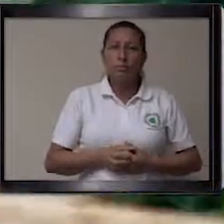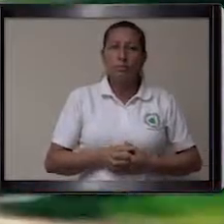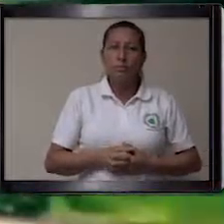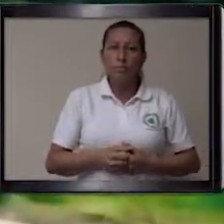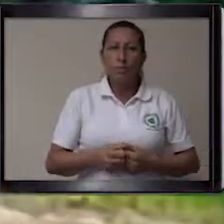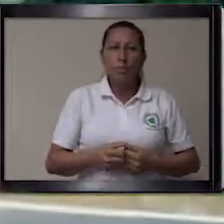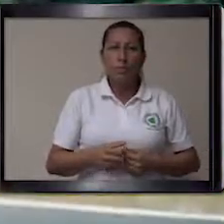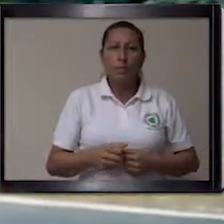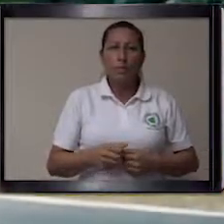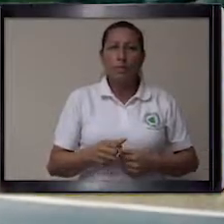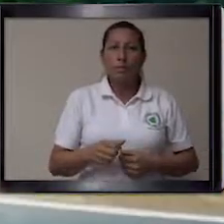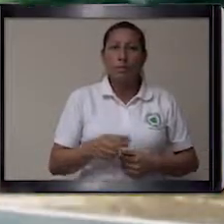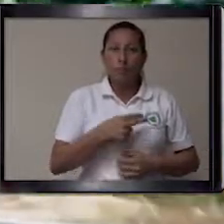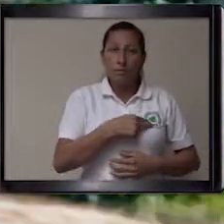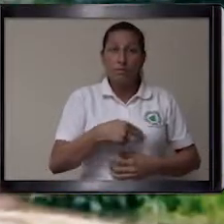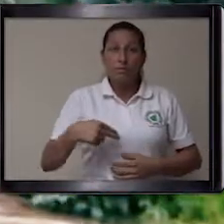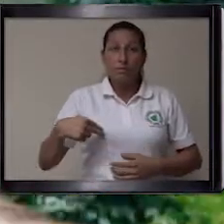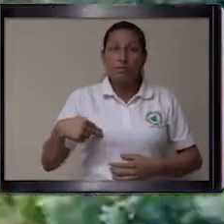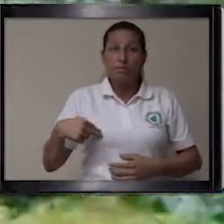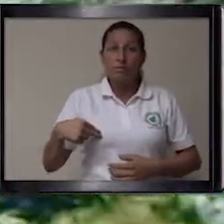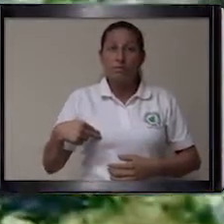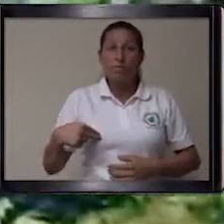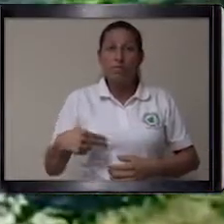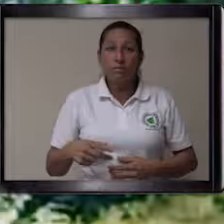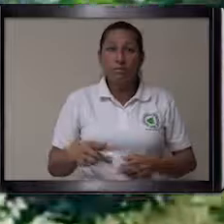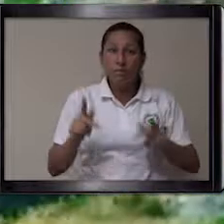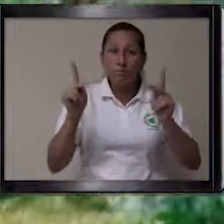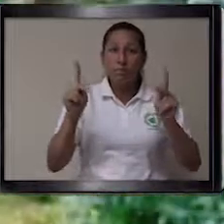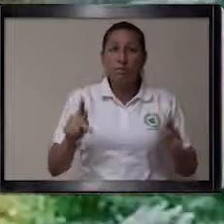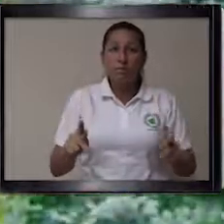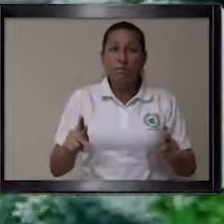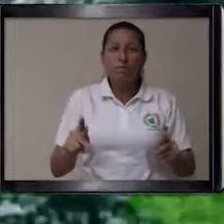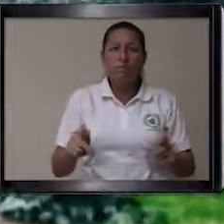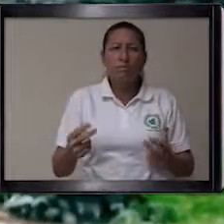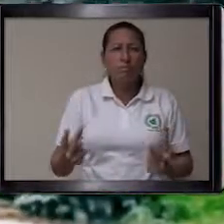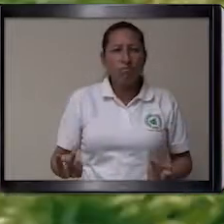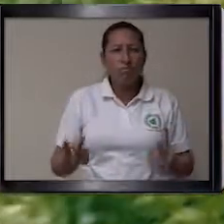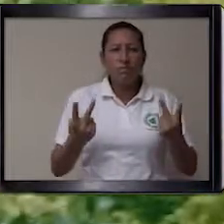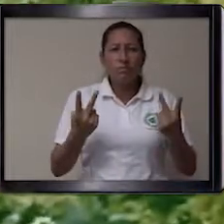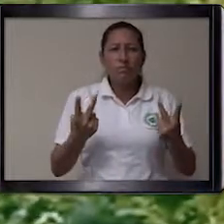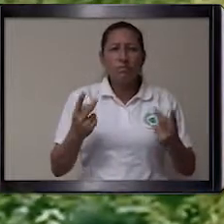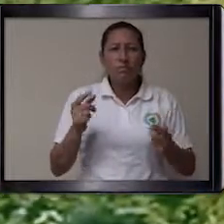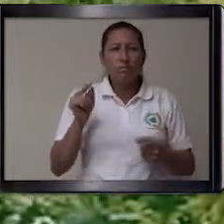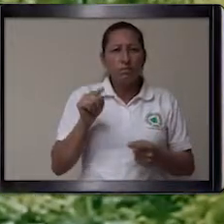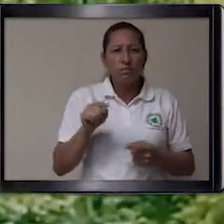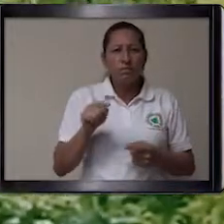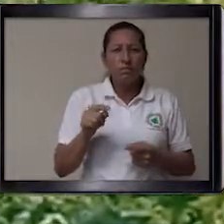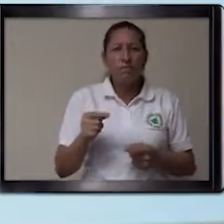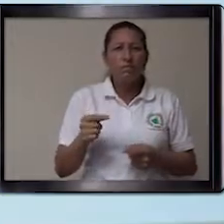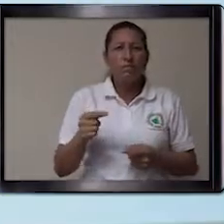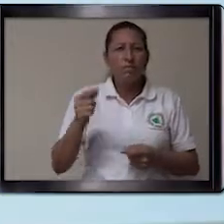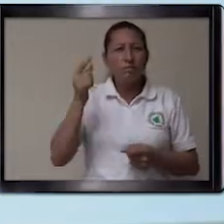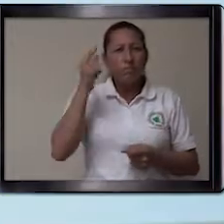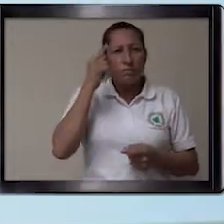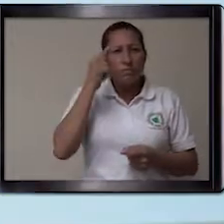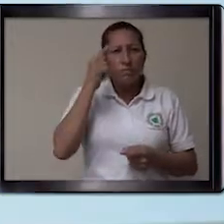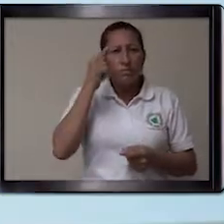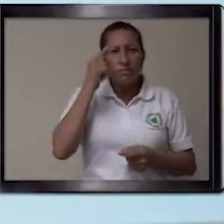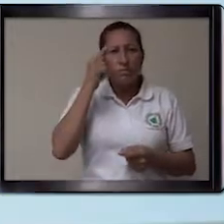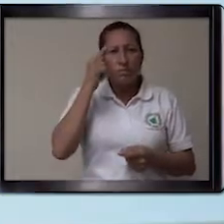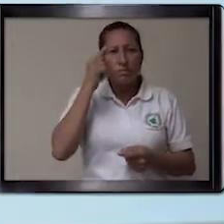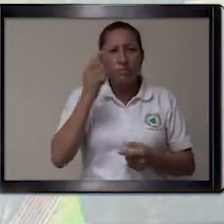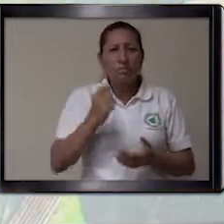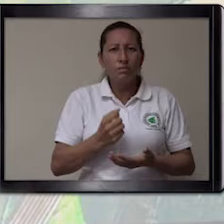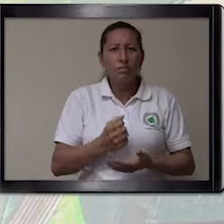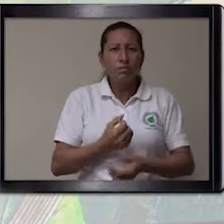Porque si usted puede recordar los relatos de los sobrevivientes en el volcán Casita, ellos dijeron que ellos escucharon un ruido como de un helicóptero. Eso es